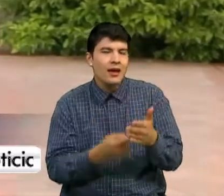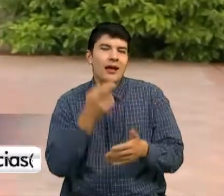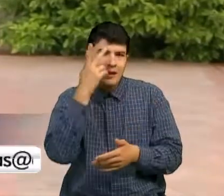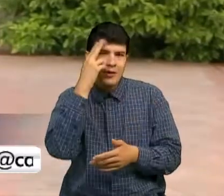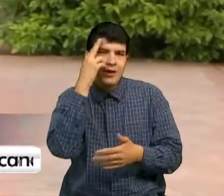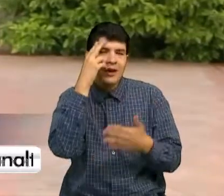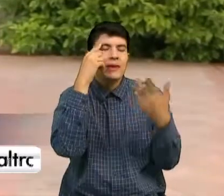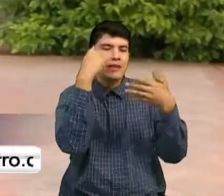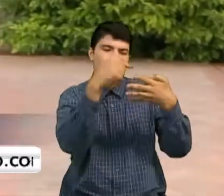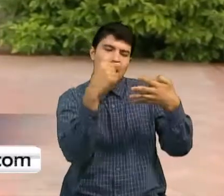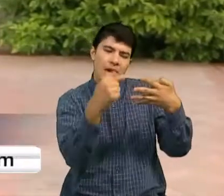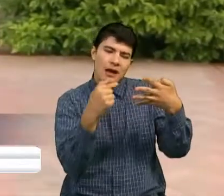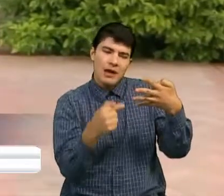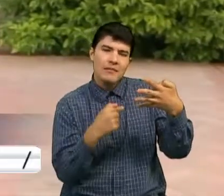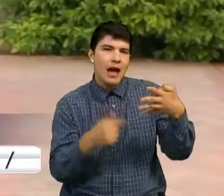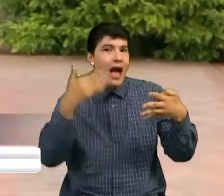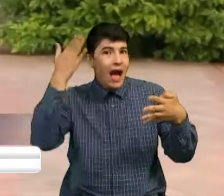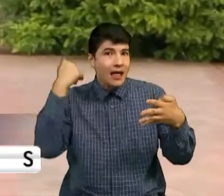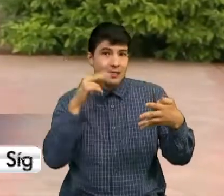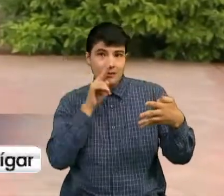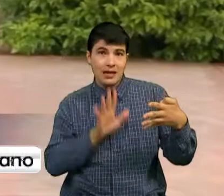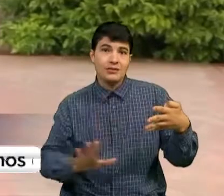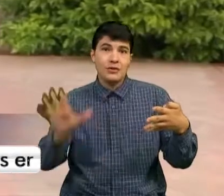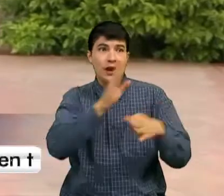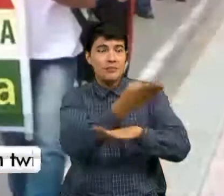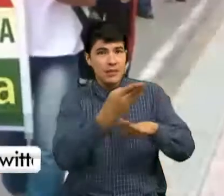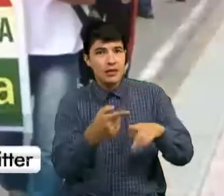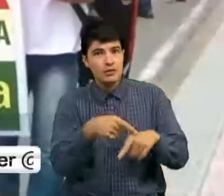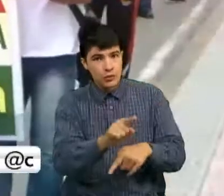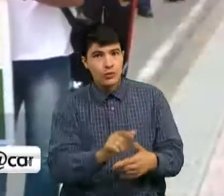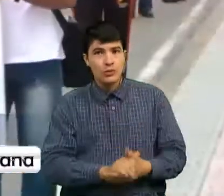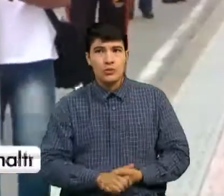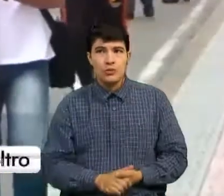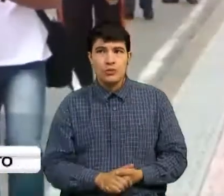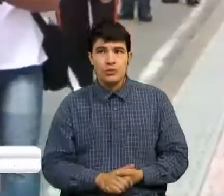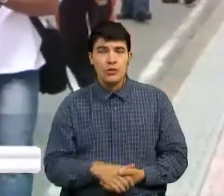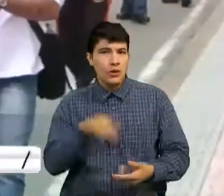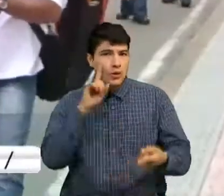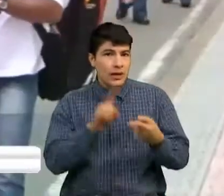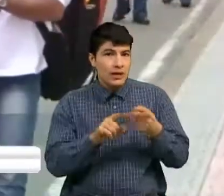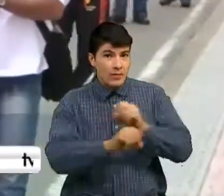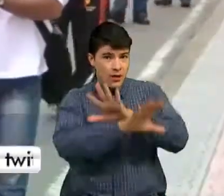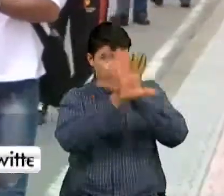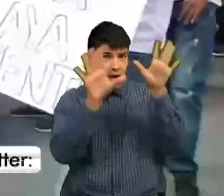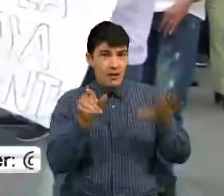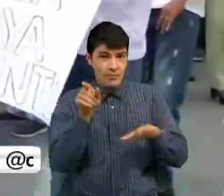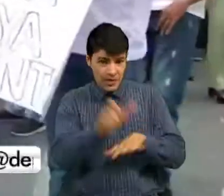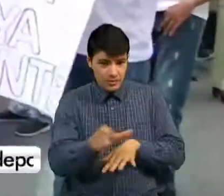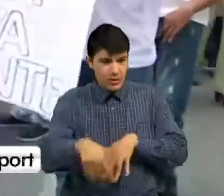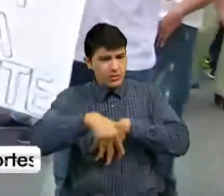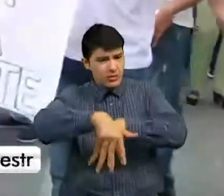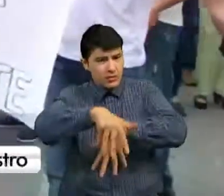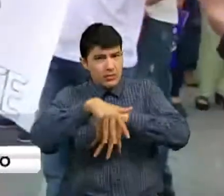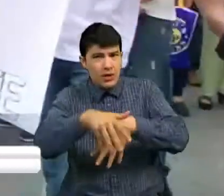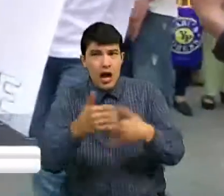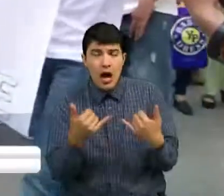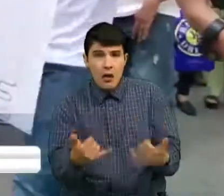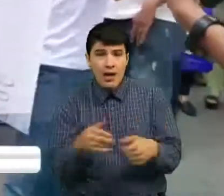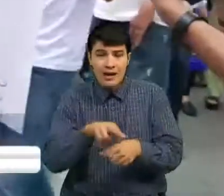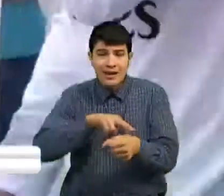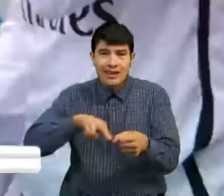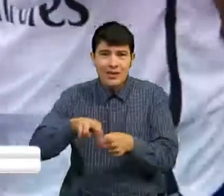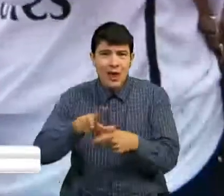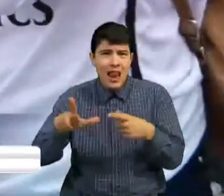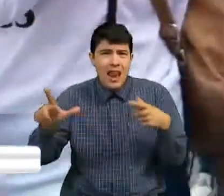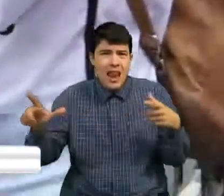a los lineamientos que se habían impartido a nivel nacional. Con objetivos claros que, según los manifestantes, son más notorios en regiones alejadas